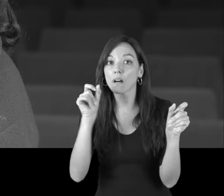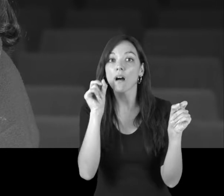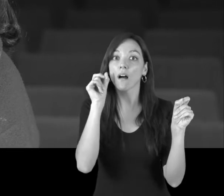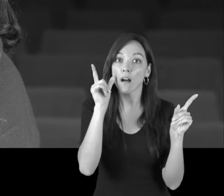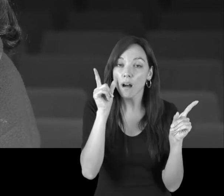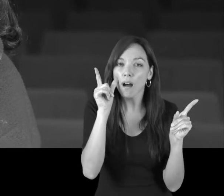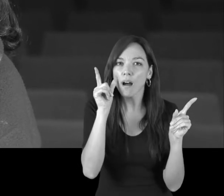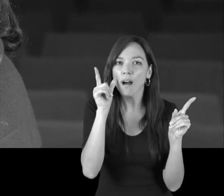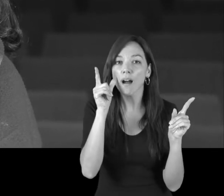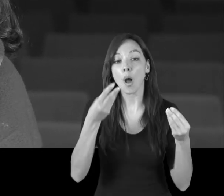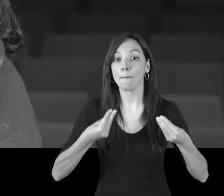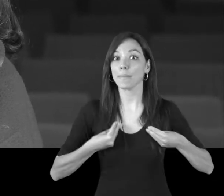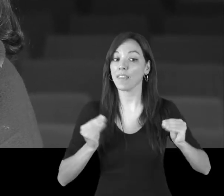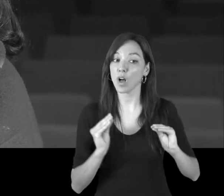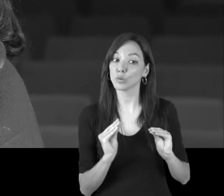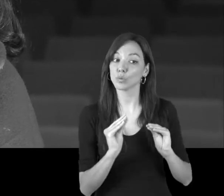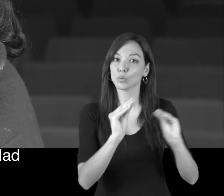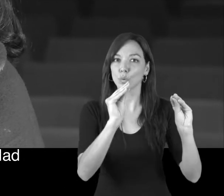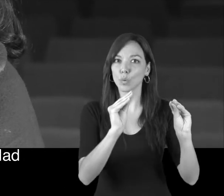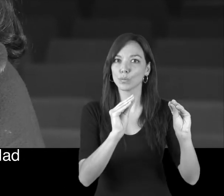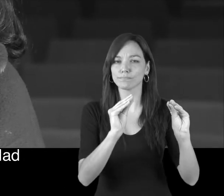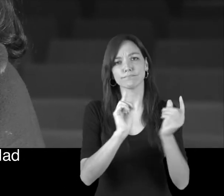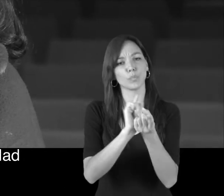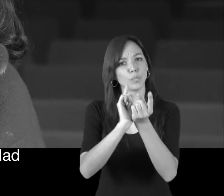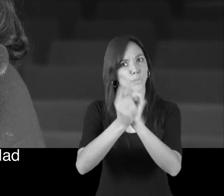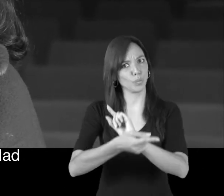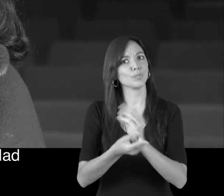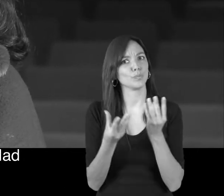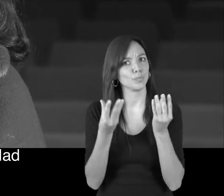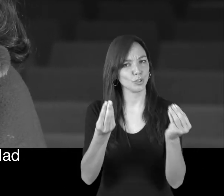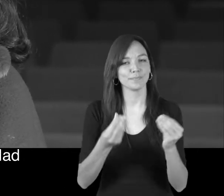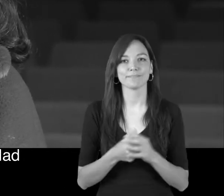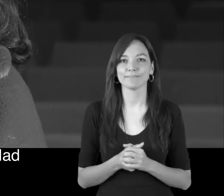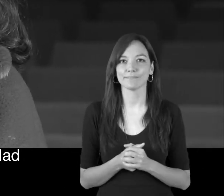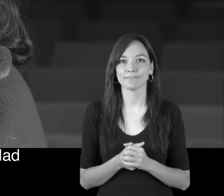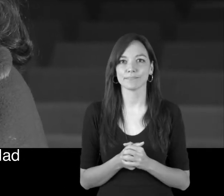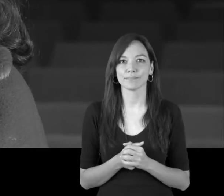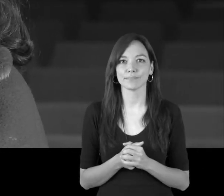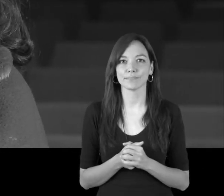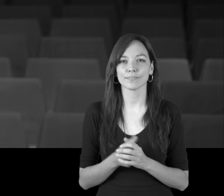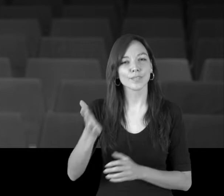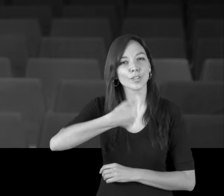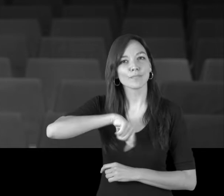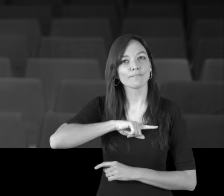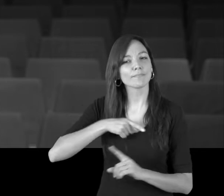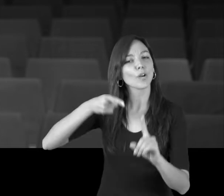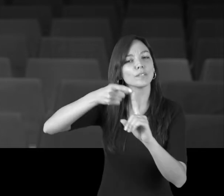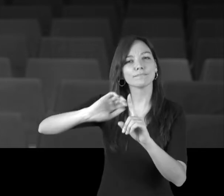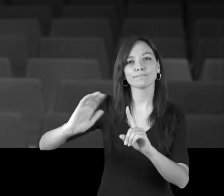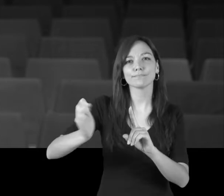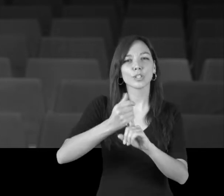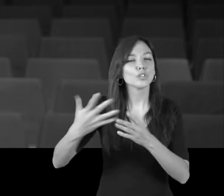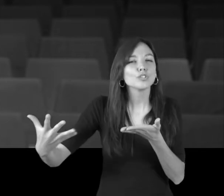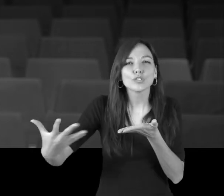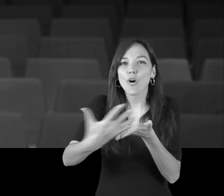porque ni le tienen en cuenta y le hacen muchas cosas, pero la vida de la persona con discapacidad cambia mucho. Llegar hasta